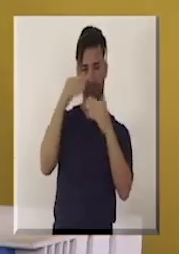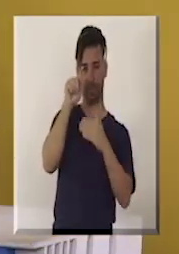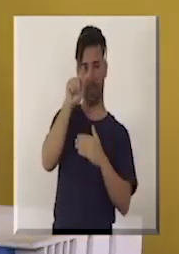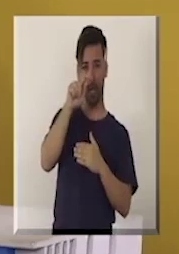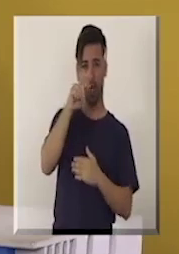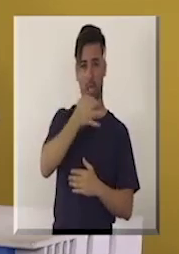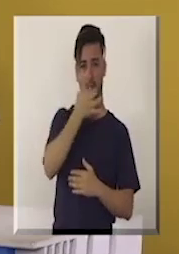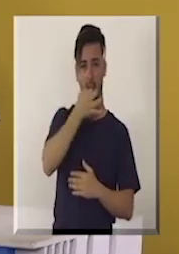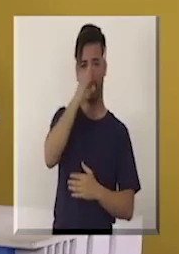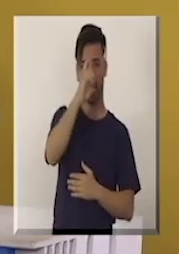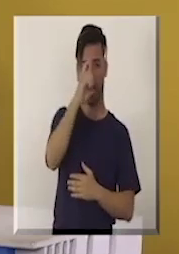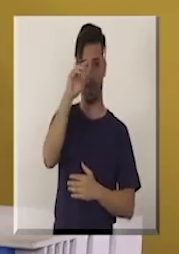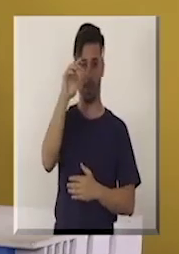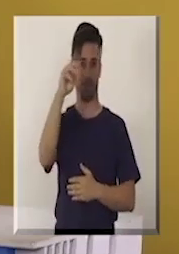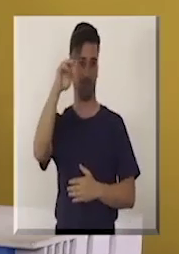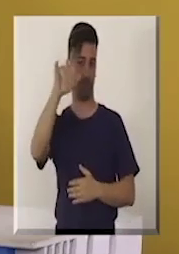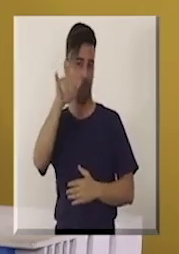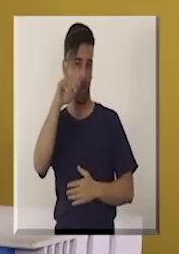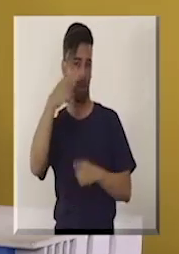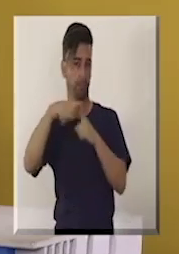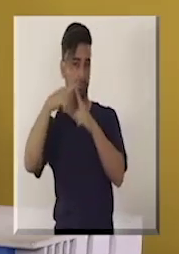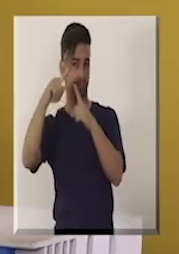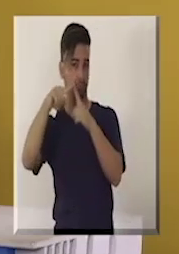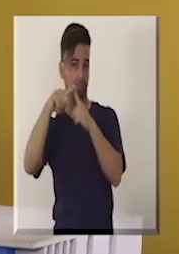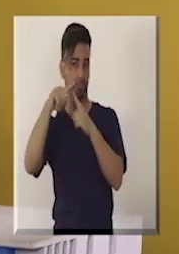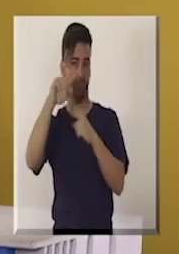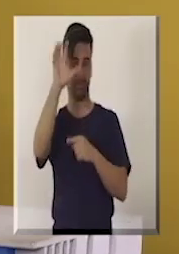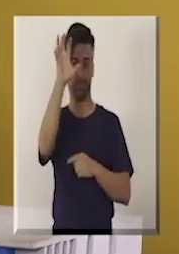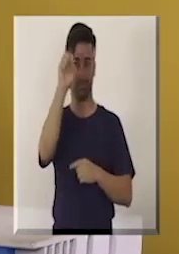trabajo? Ese algoritmo lo tienes en la página